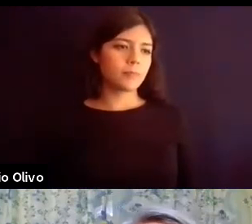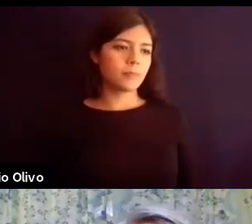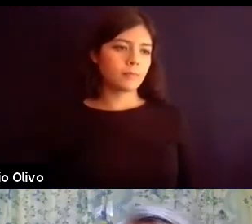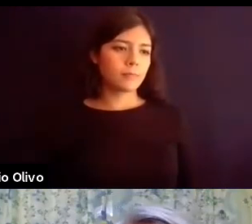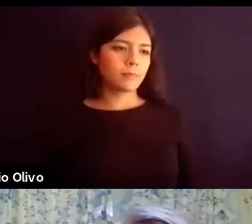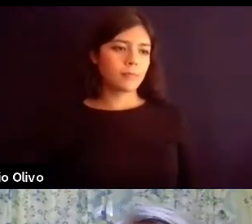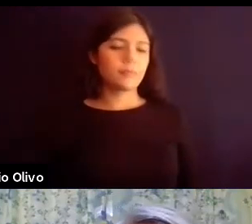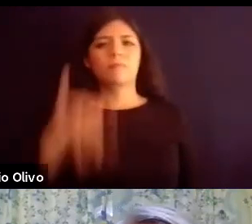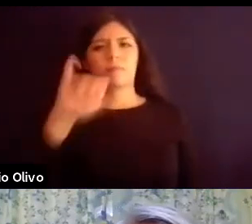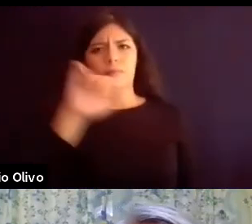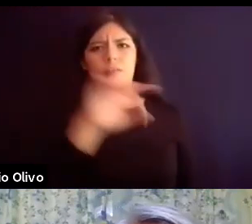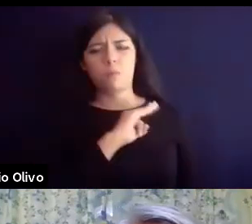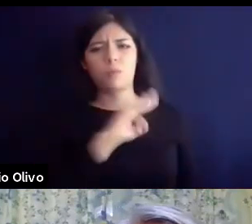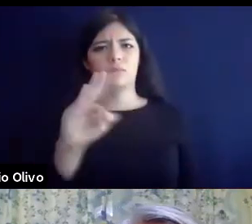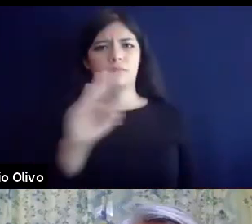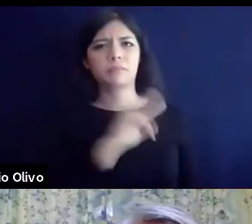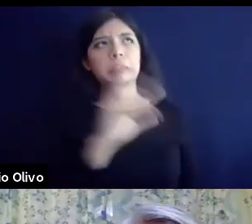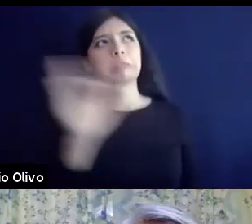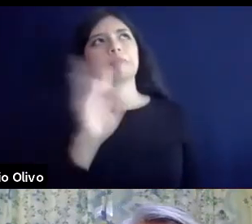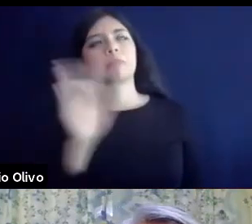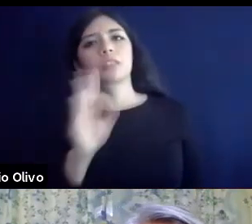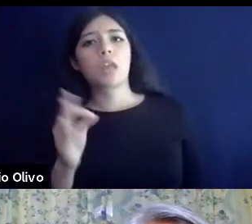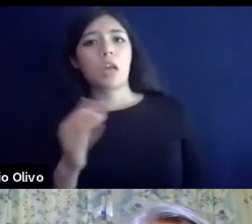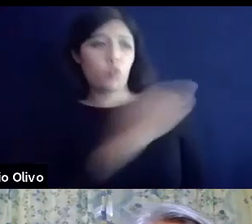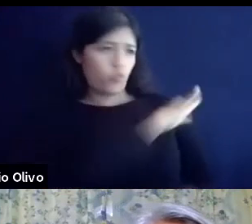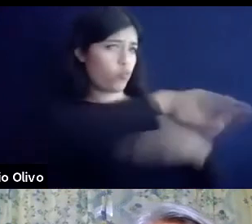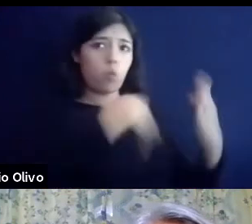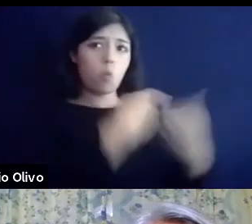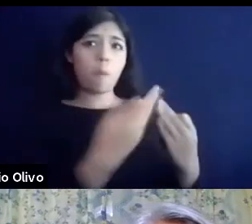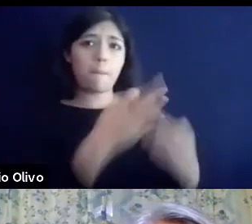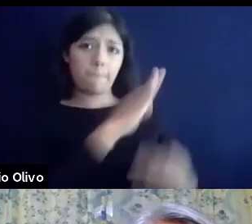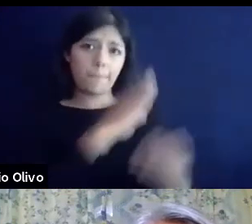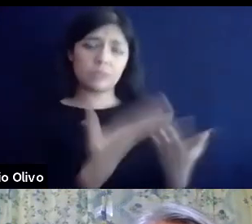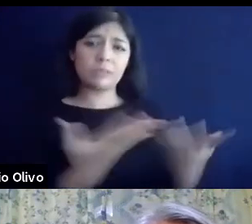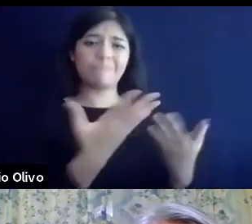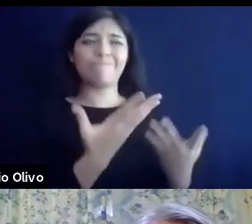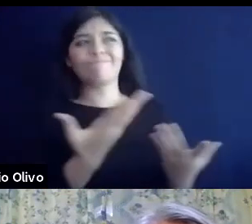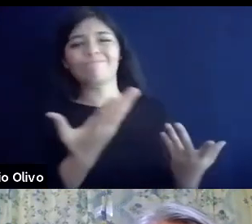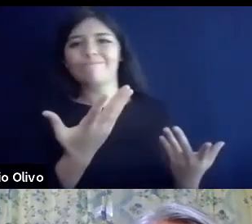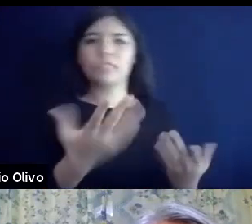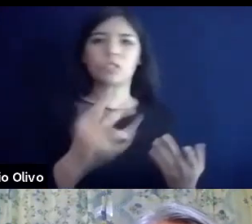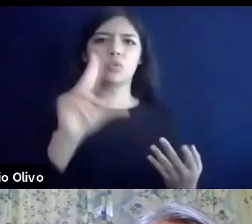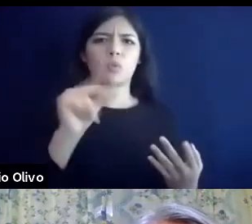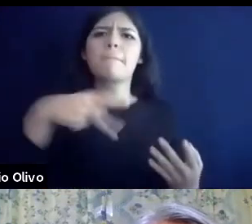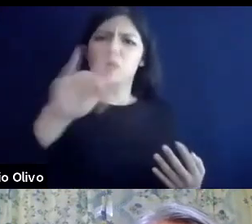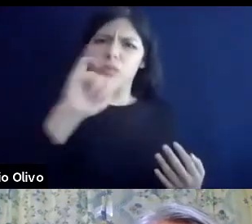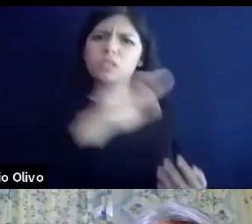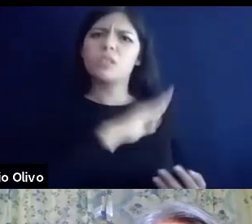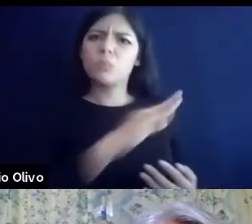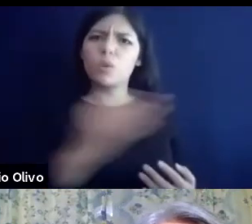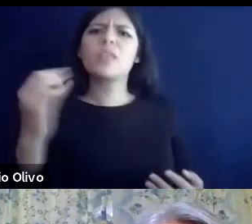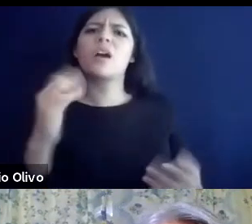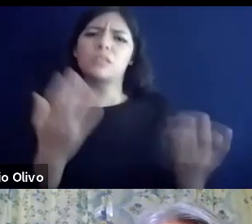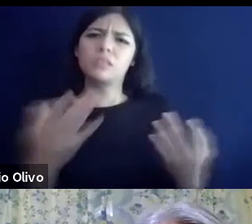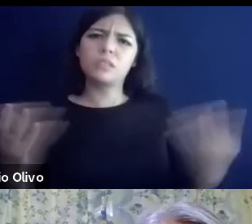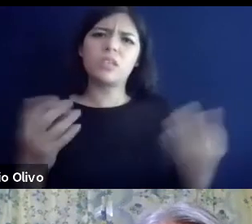algo se puede lograr. A lo mejor no van a llegar tan alto como nosotros, pero sí van a llegar alto en otras áreas. Y